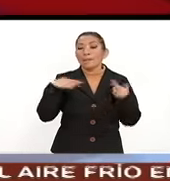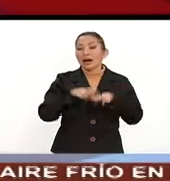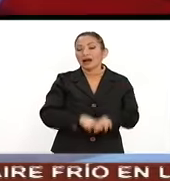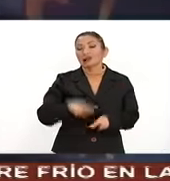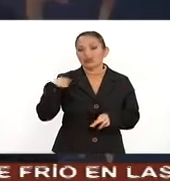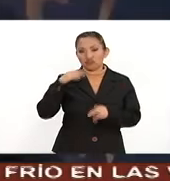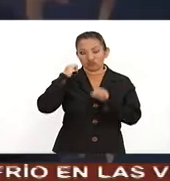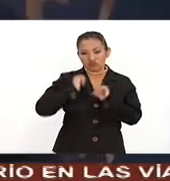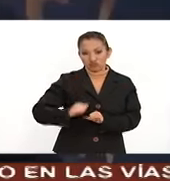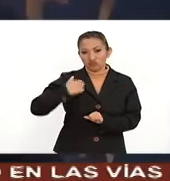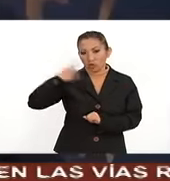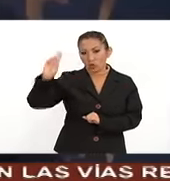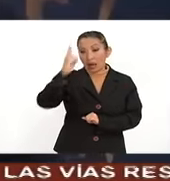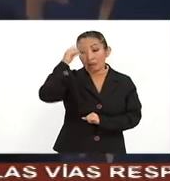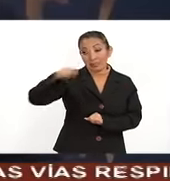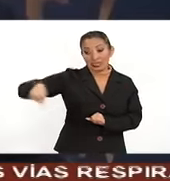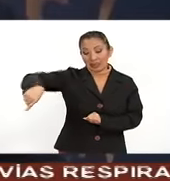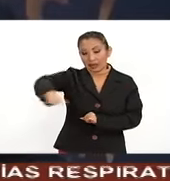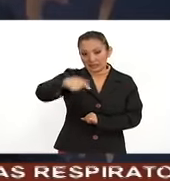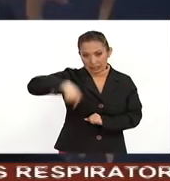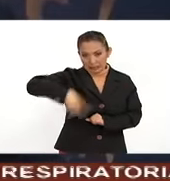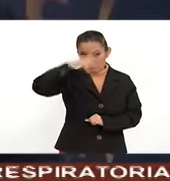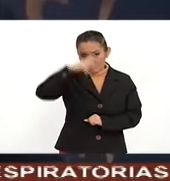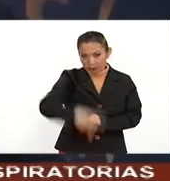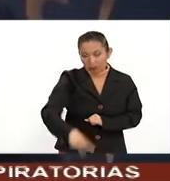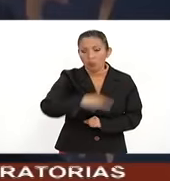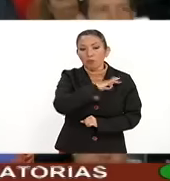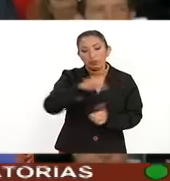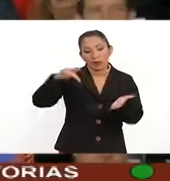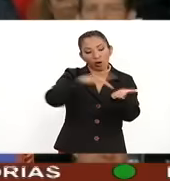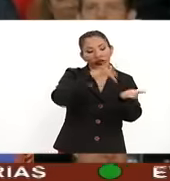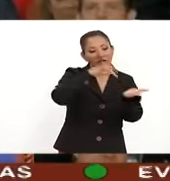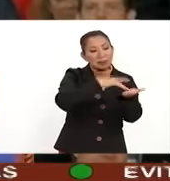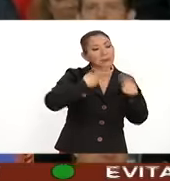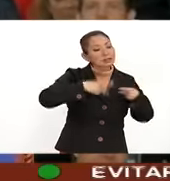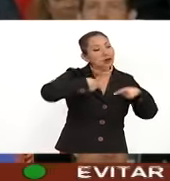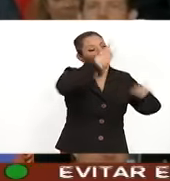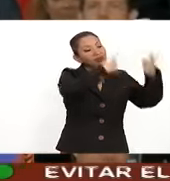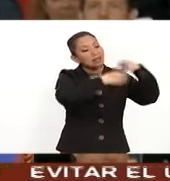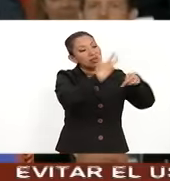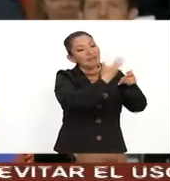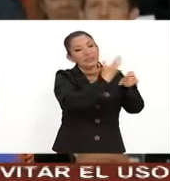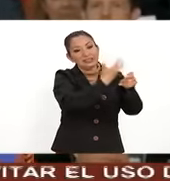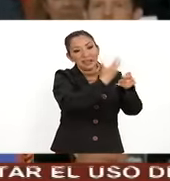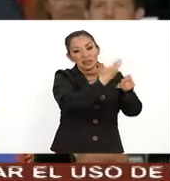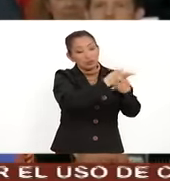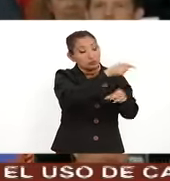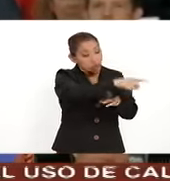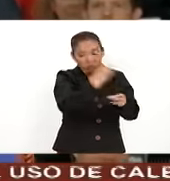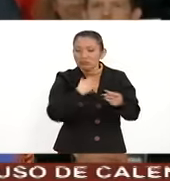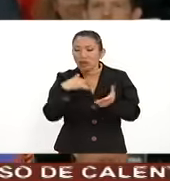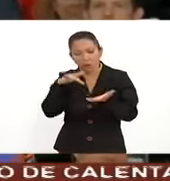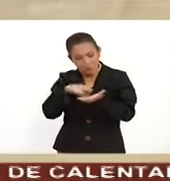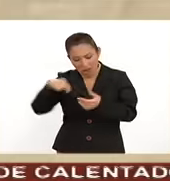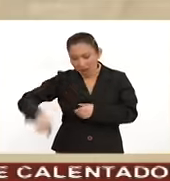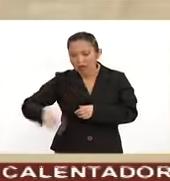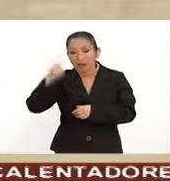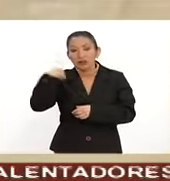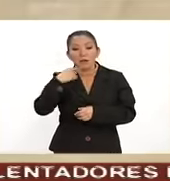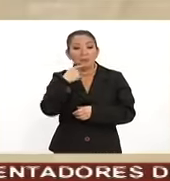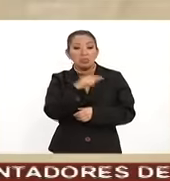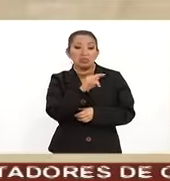Graue, informó que la máxima casa de estudios de nuestro país podría apoyar a estudiantes migrantes expulsados de universidades de los Estados Unidos durante